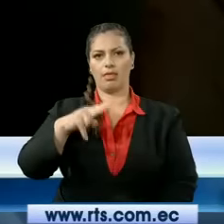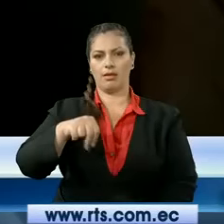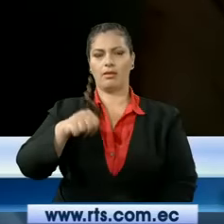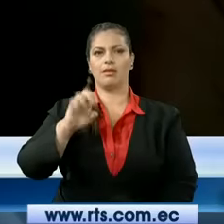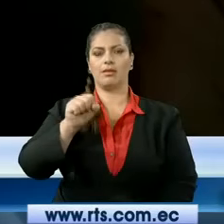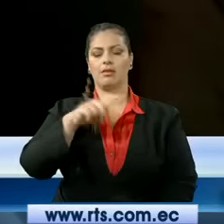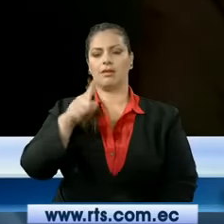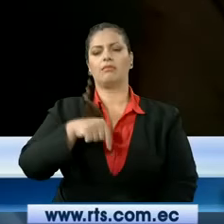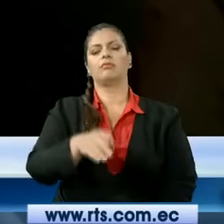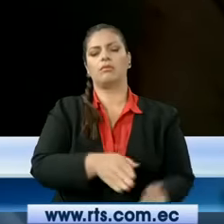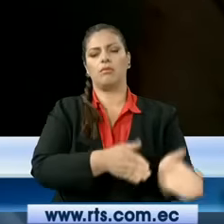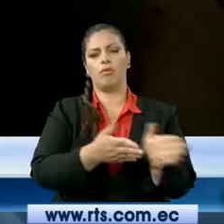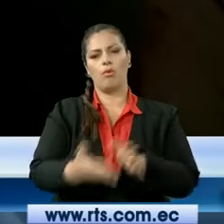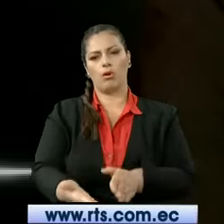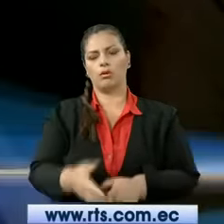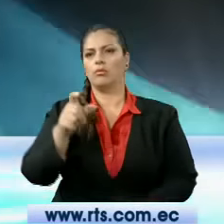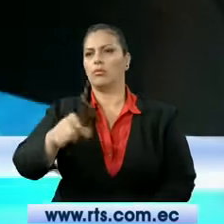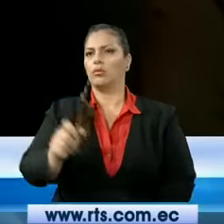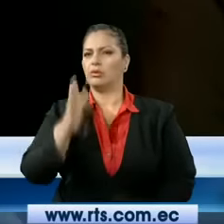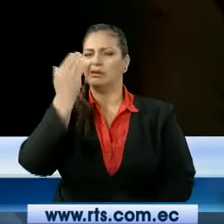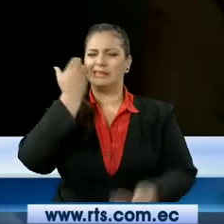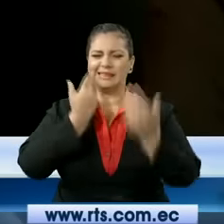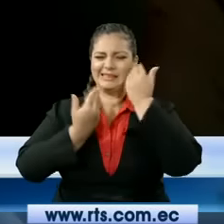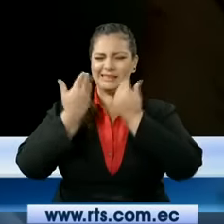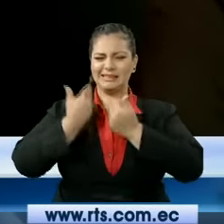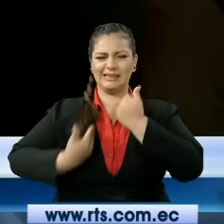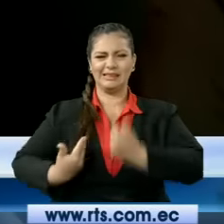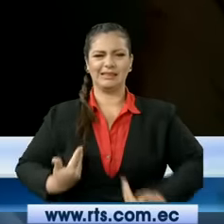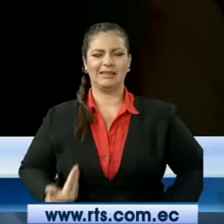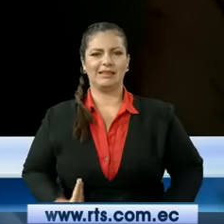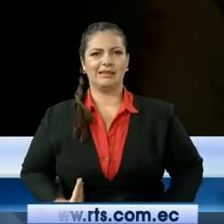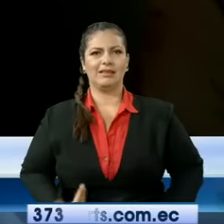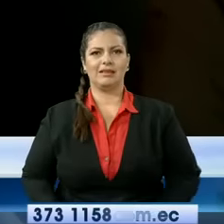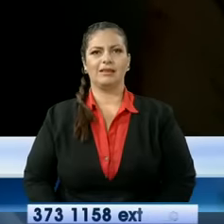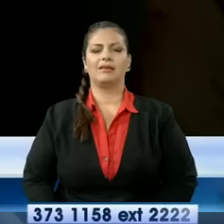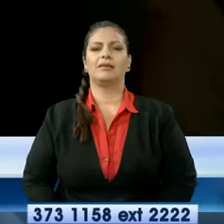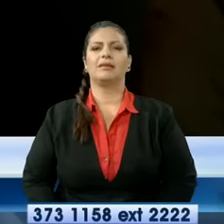precisamente lo que es fusiles, lo que es de dotación,